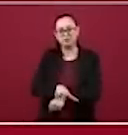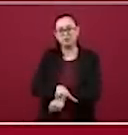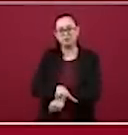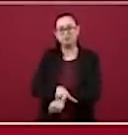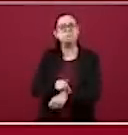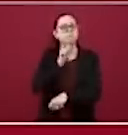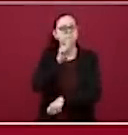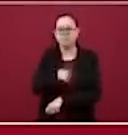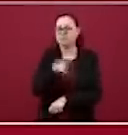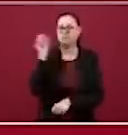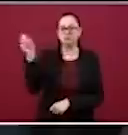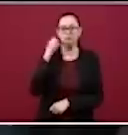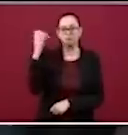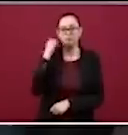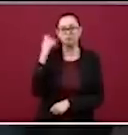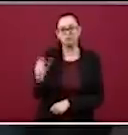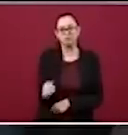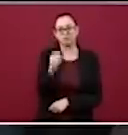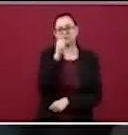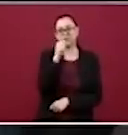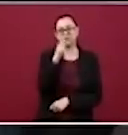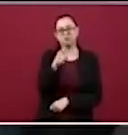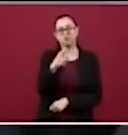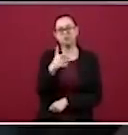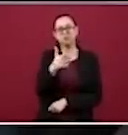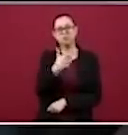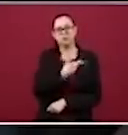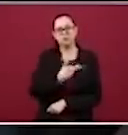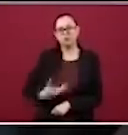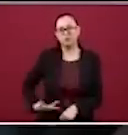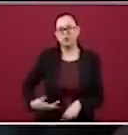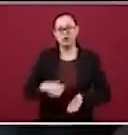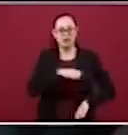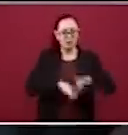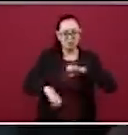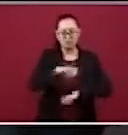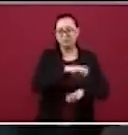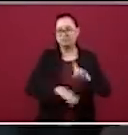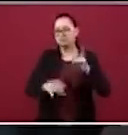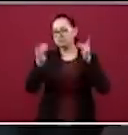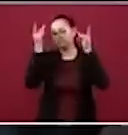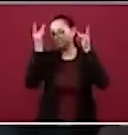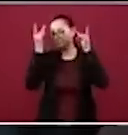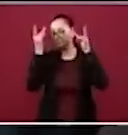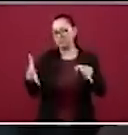en un evento, en el micrófono en mano, le dijo al presidente: los empresarios estamos hartos de la